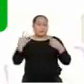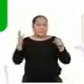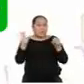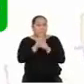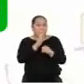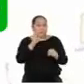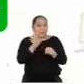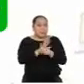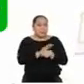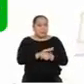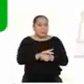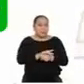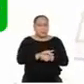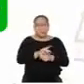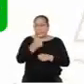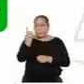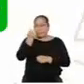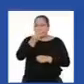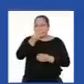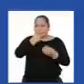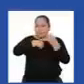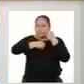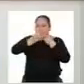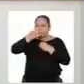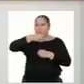requiere solo con manzanas?